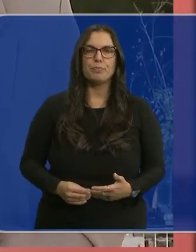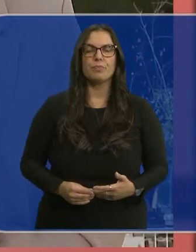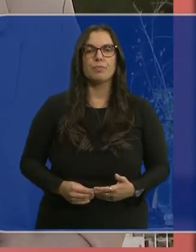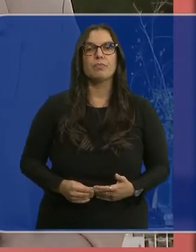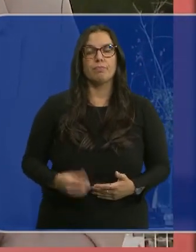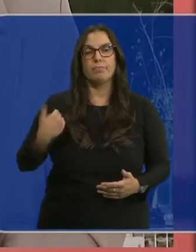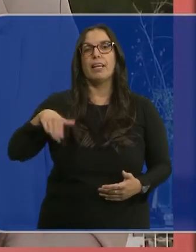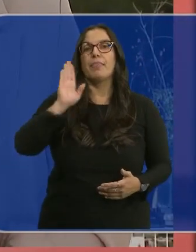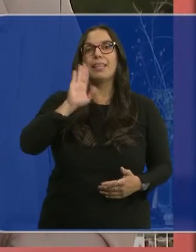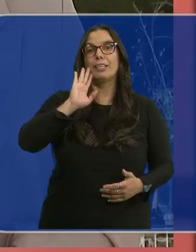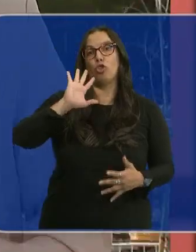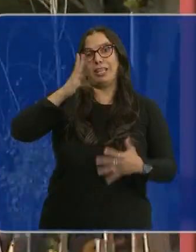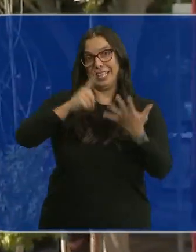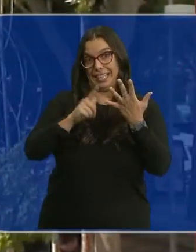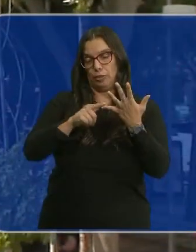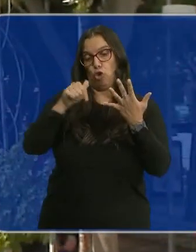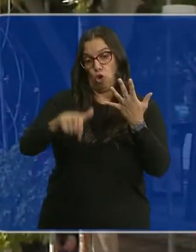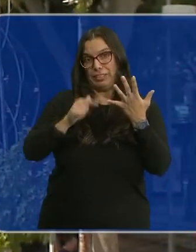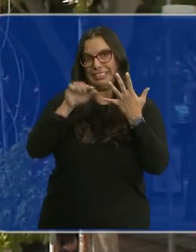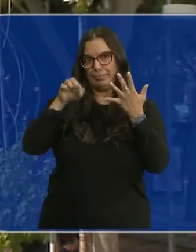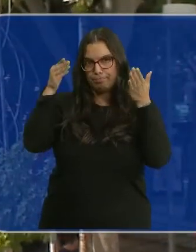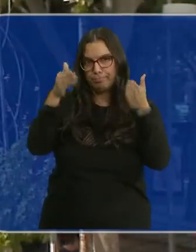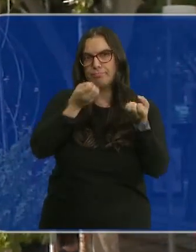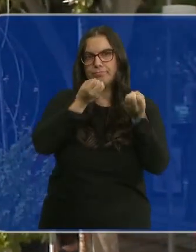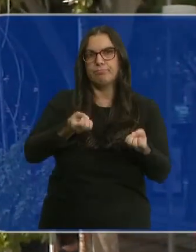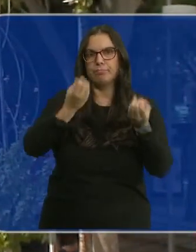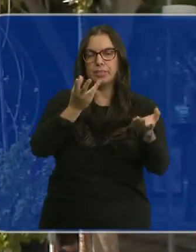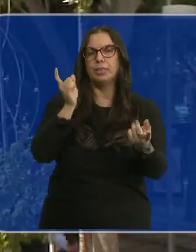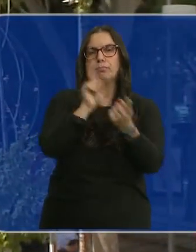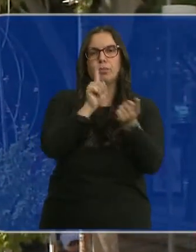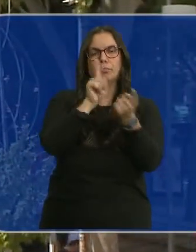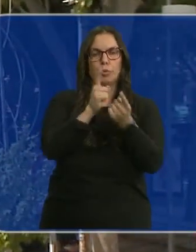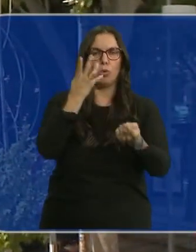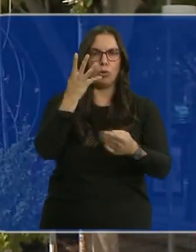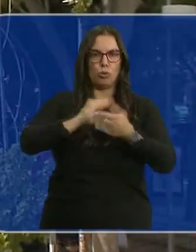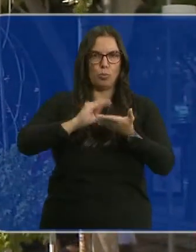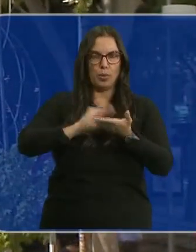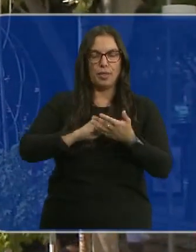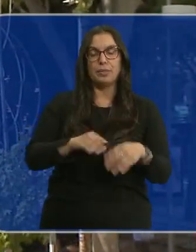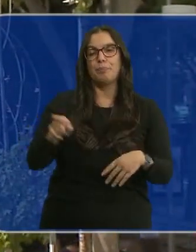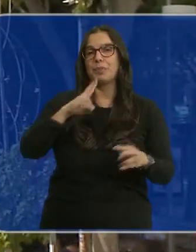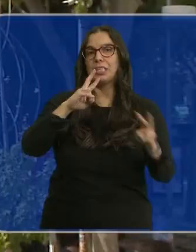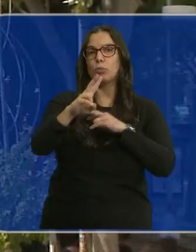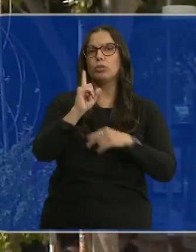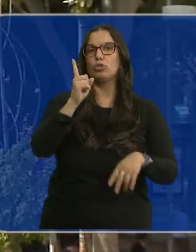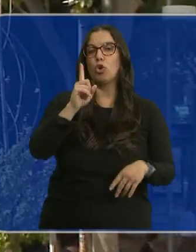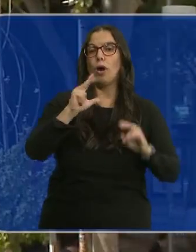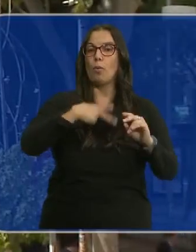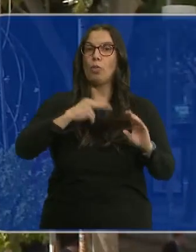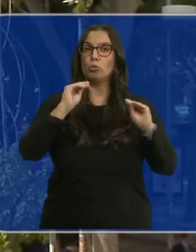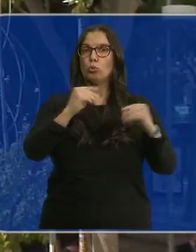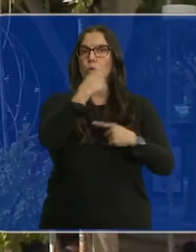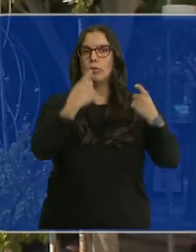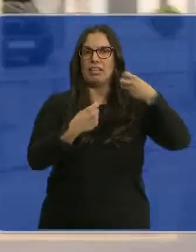Sí, es el quinto delito que se le atribuye y por el que hoy ha tenido que declarar por cuarta vez ante el juez Juan Carlos Peinado. Únicamente ha respondido a 3 preguntas de su